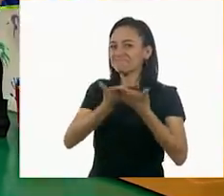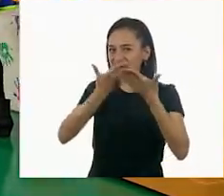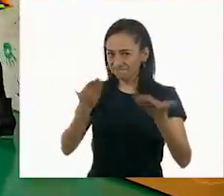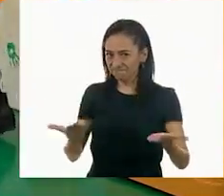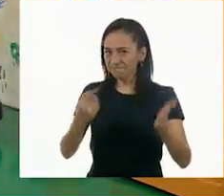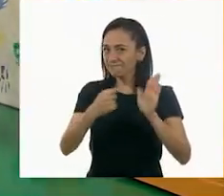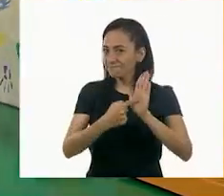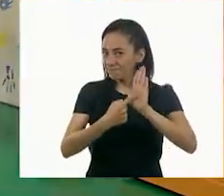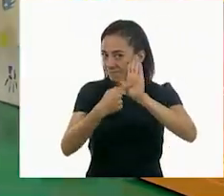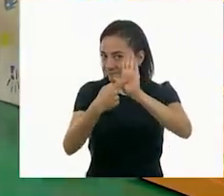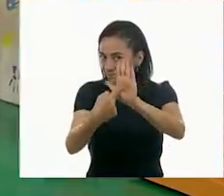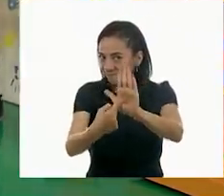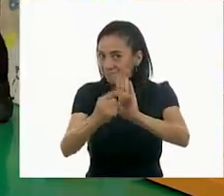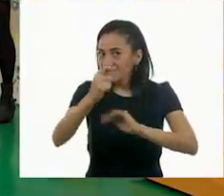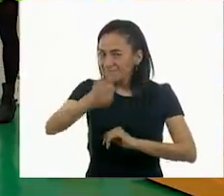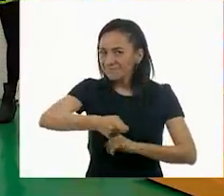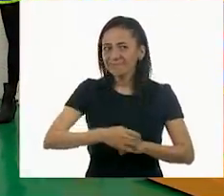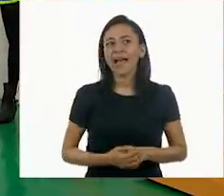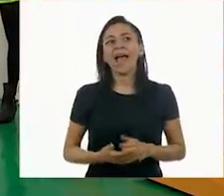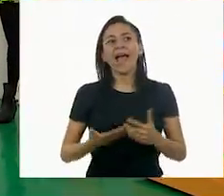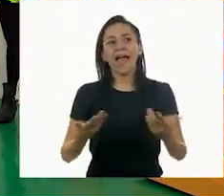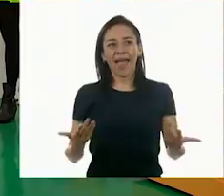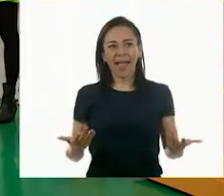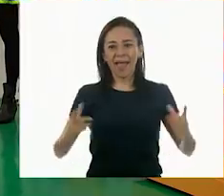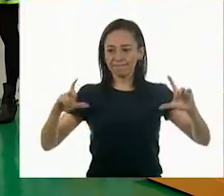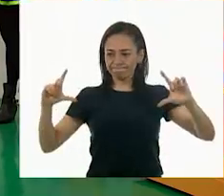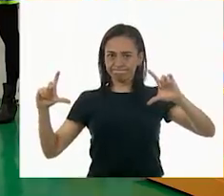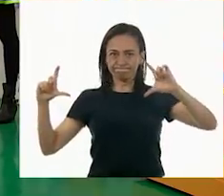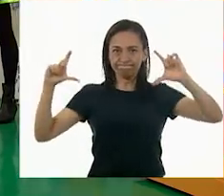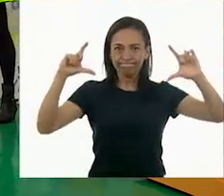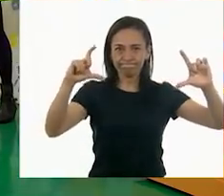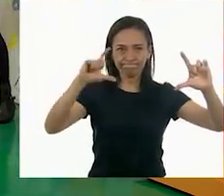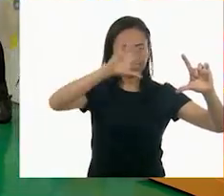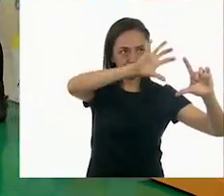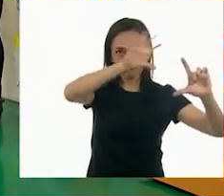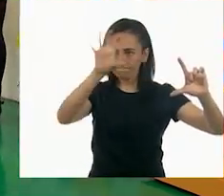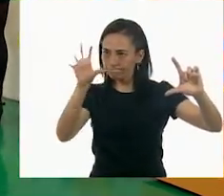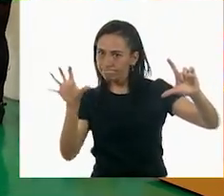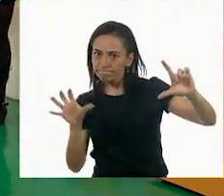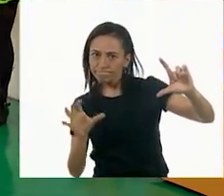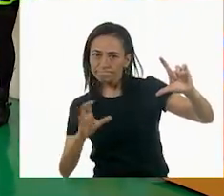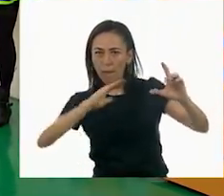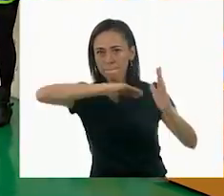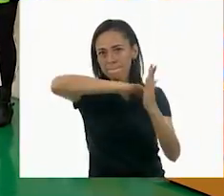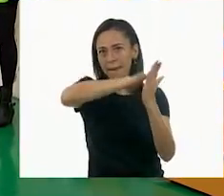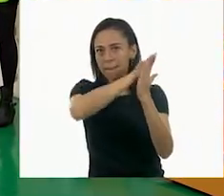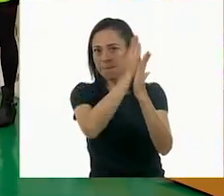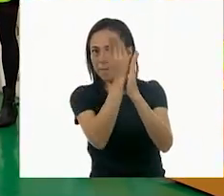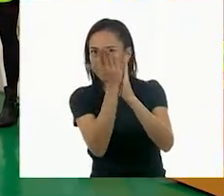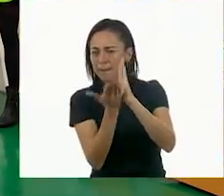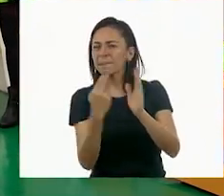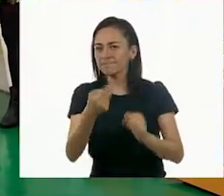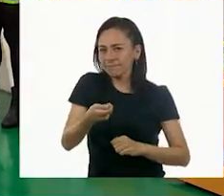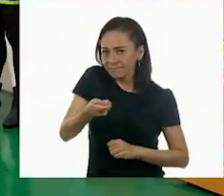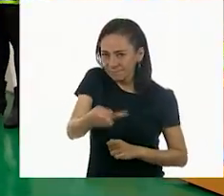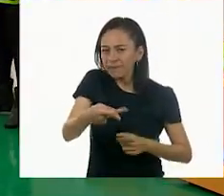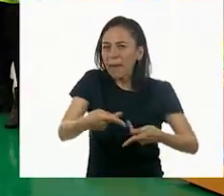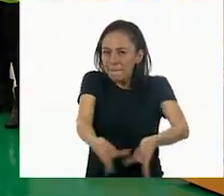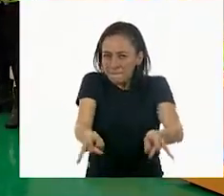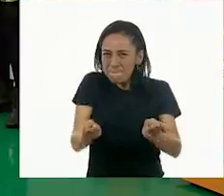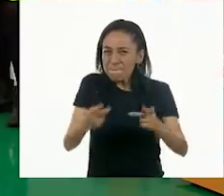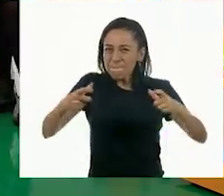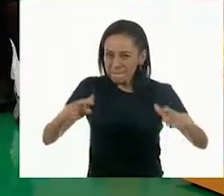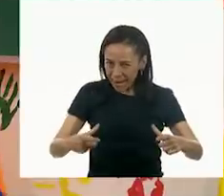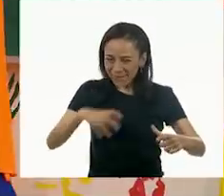que tenemos el plato del bien comer. El plato del bien comer se conforma